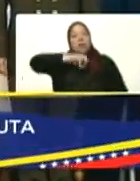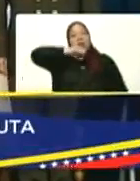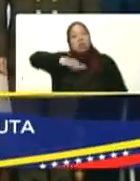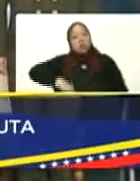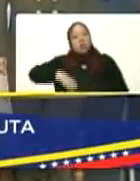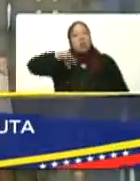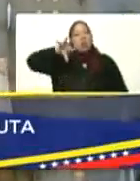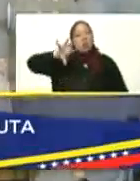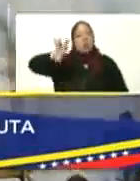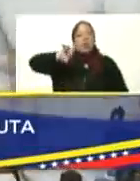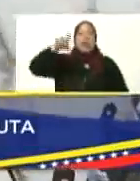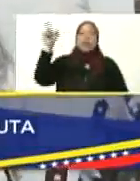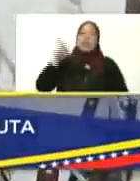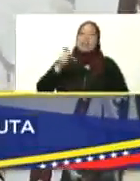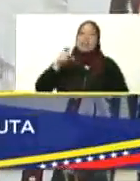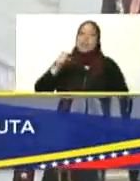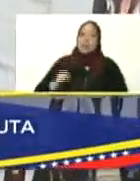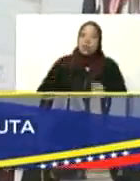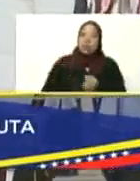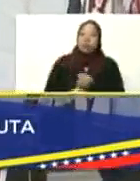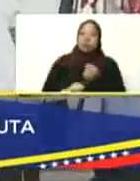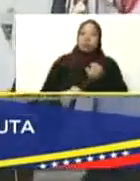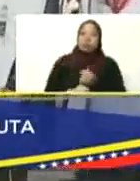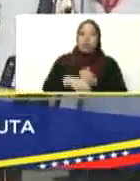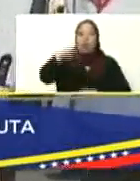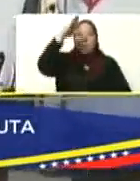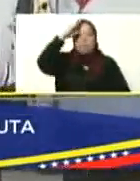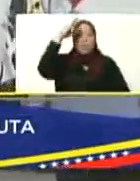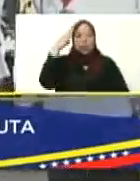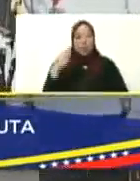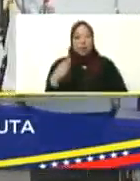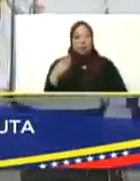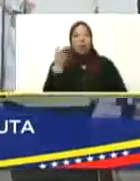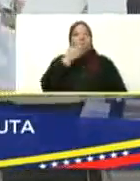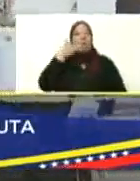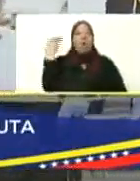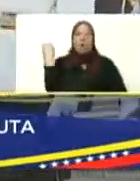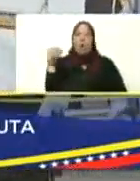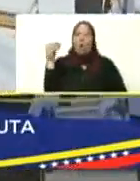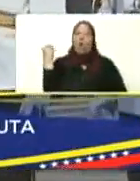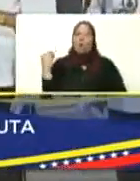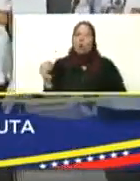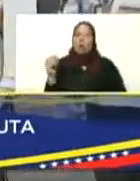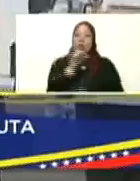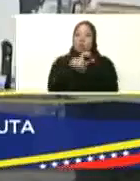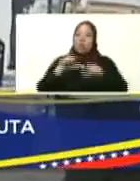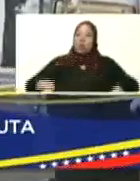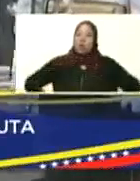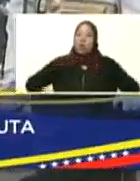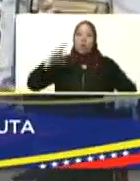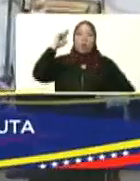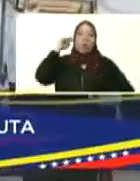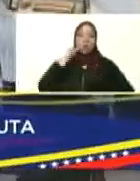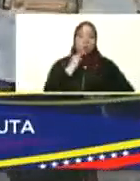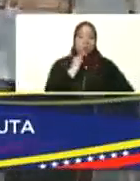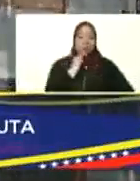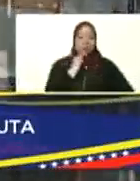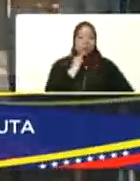que cuenta con ustedes como los oficiales jóvenes de la Fuerza Armada Nacional Bolivariana.